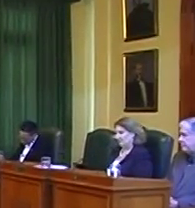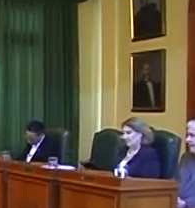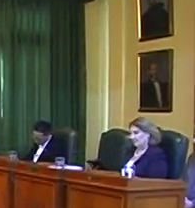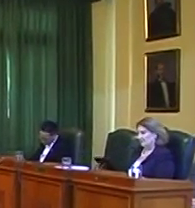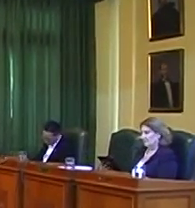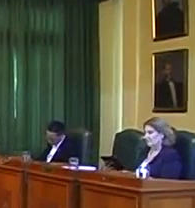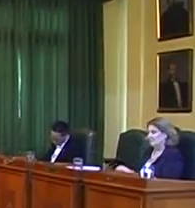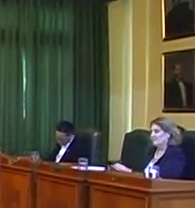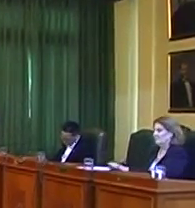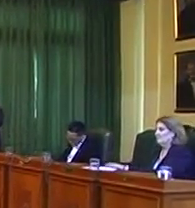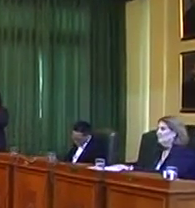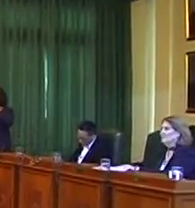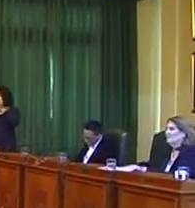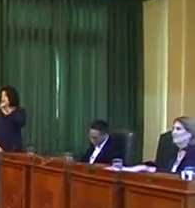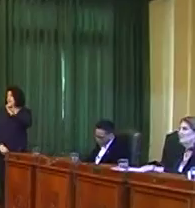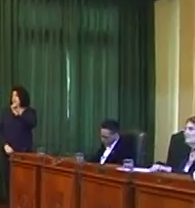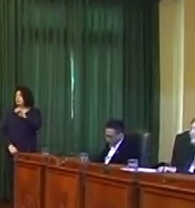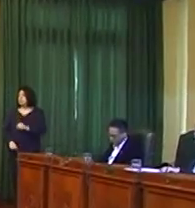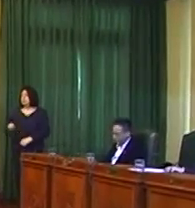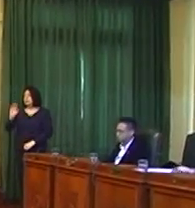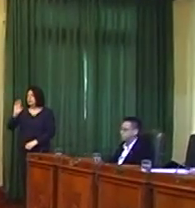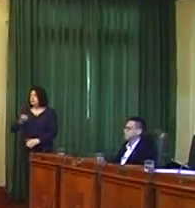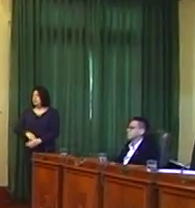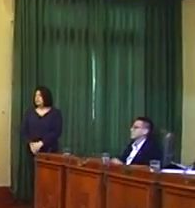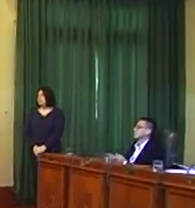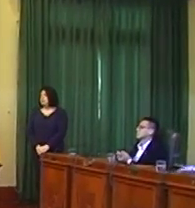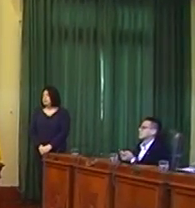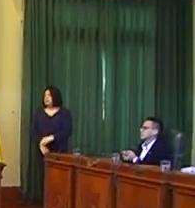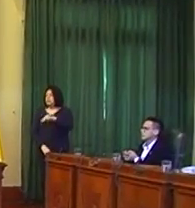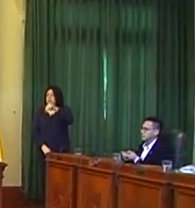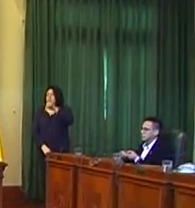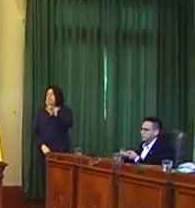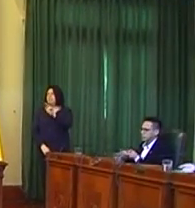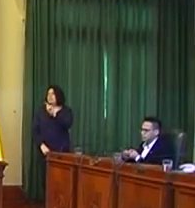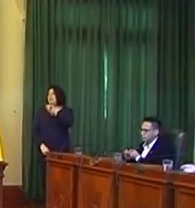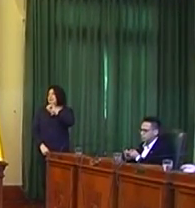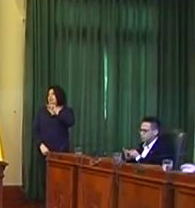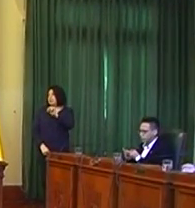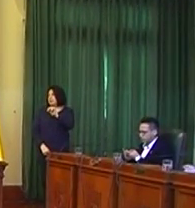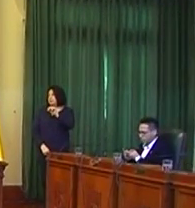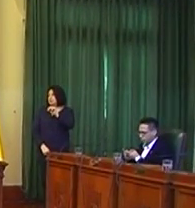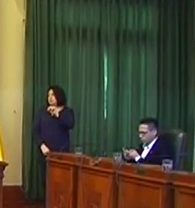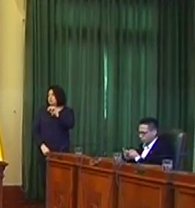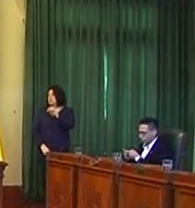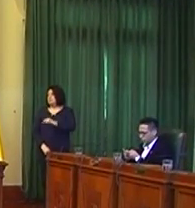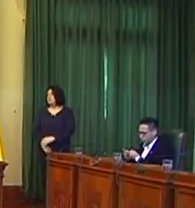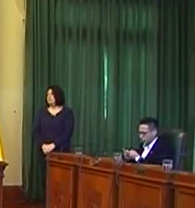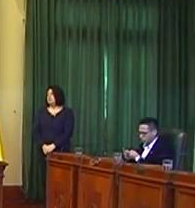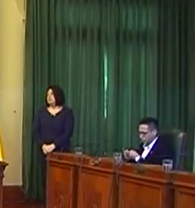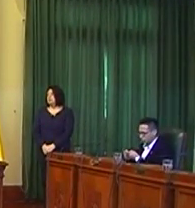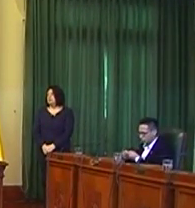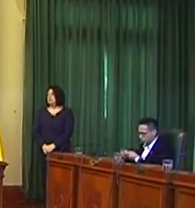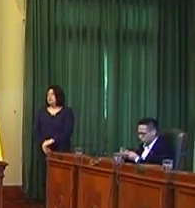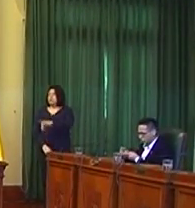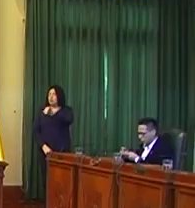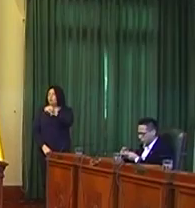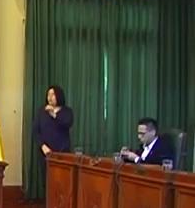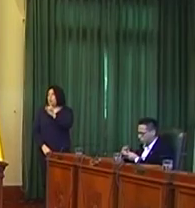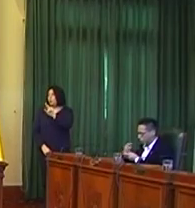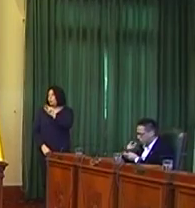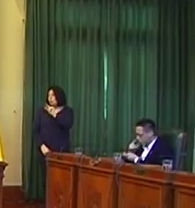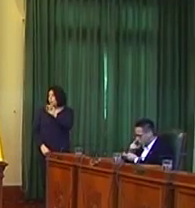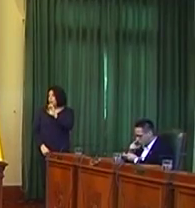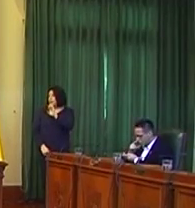Señor Alfredo Esteban Lee Gabriel. Señor Martín Bustamante Castro. Señor Jorge de